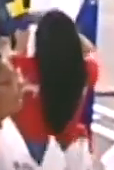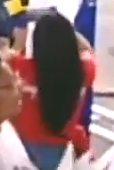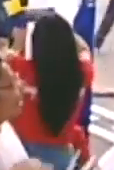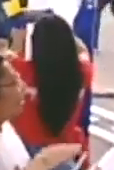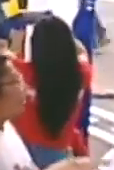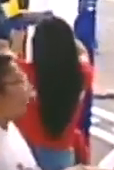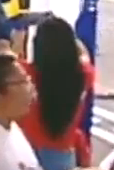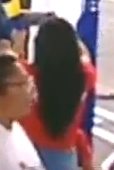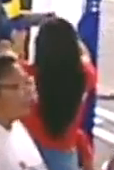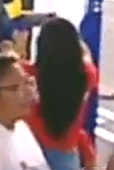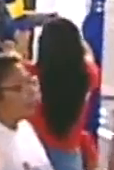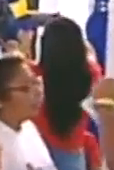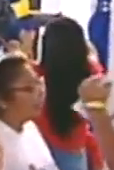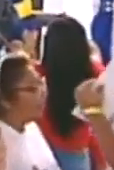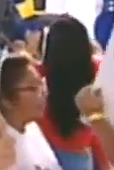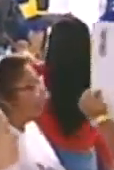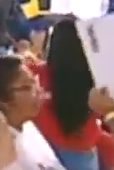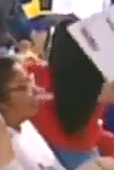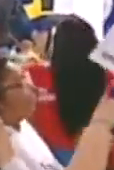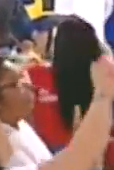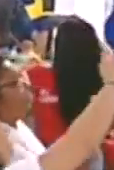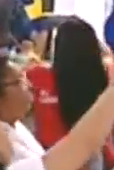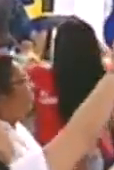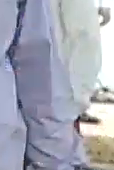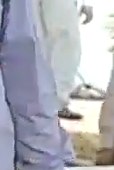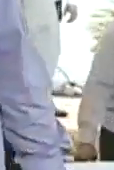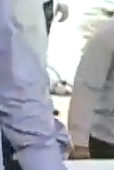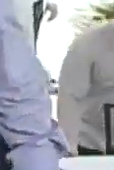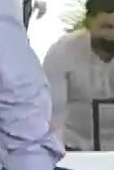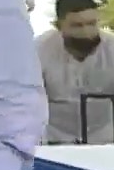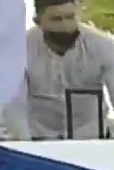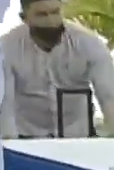y canto con gran virtud.